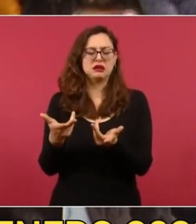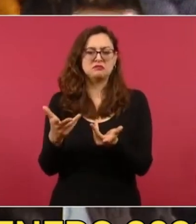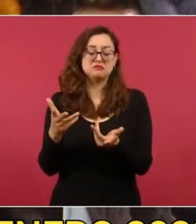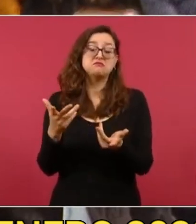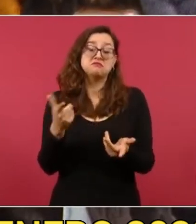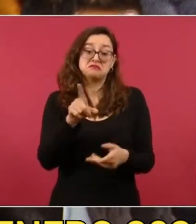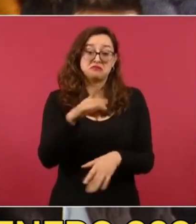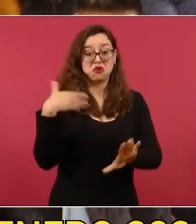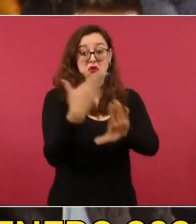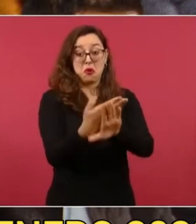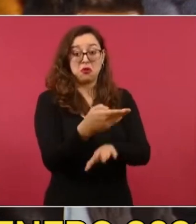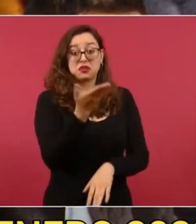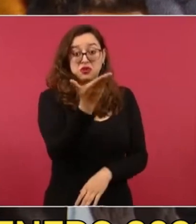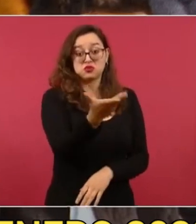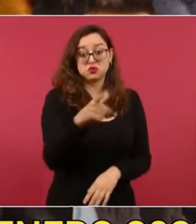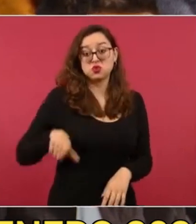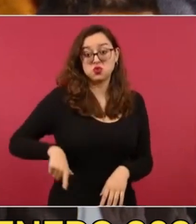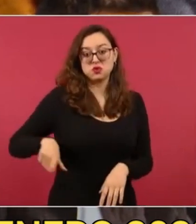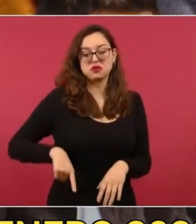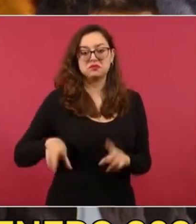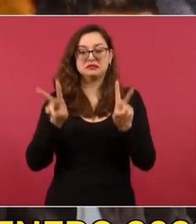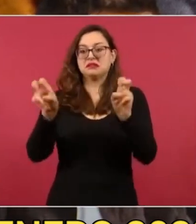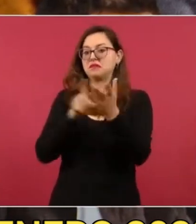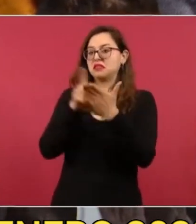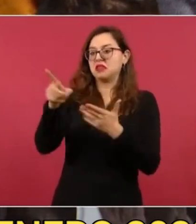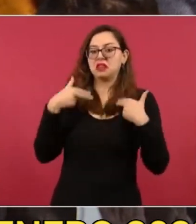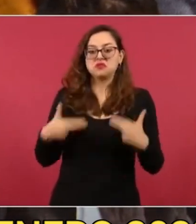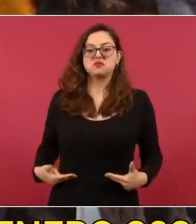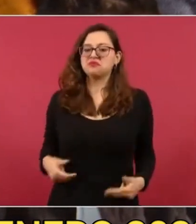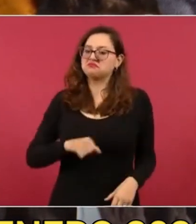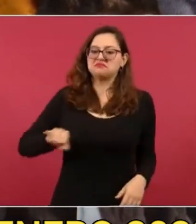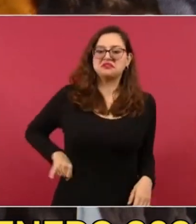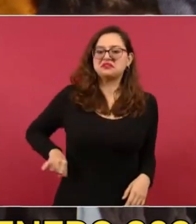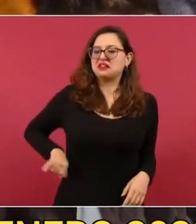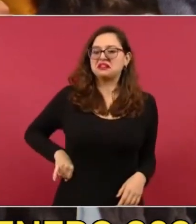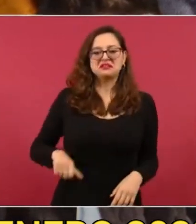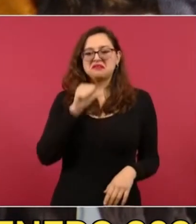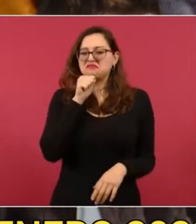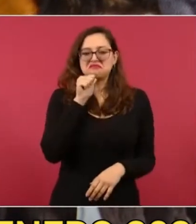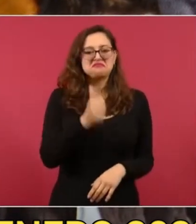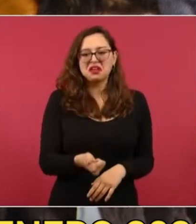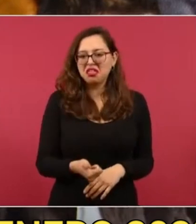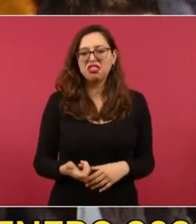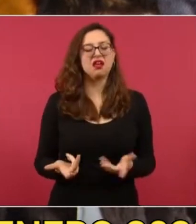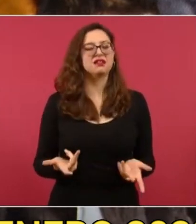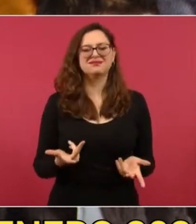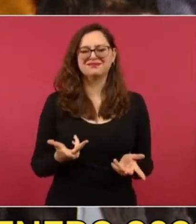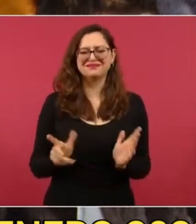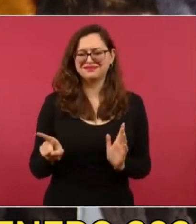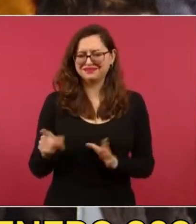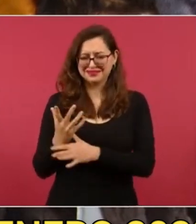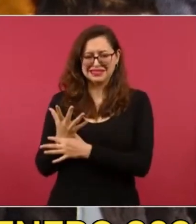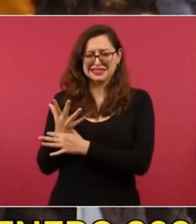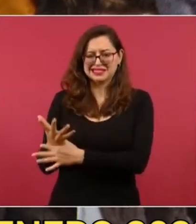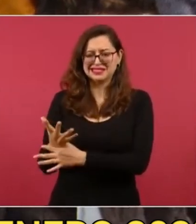a su gobierno, de que no le interesan los derechos humanos ni ir más allá. Hay incluso se basa en un informe